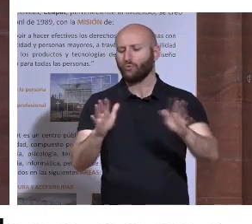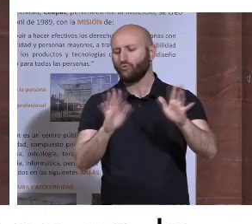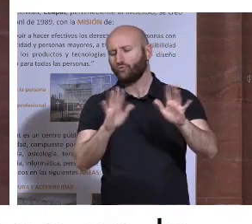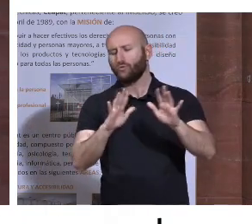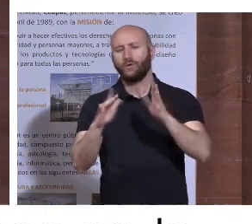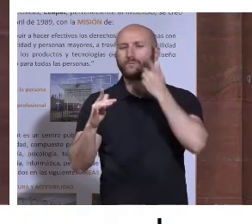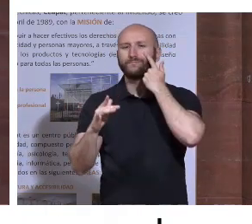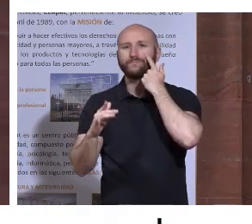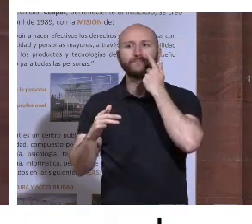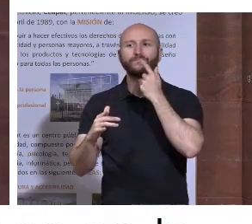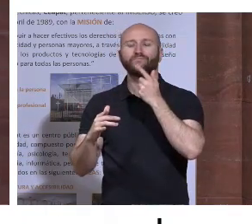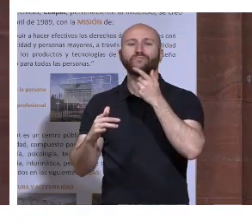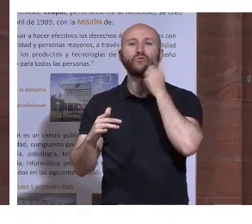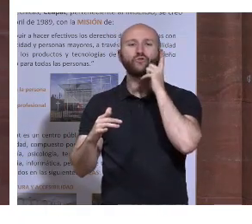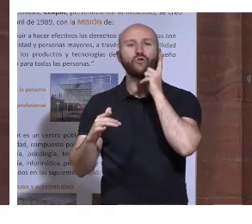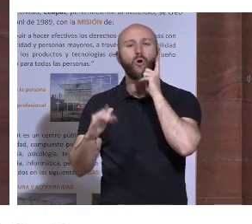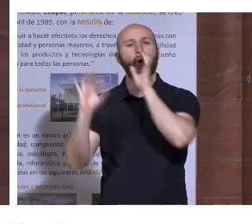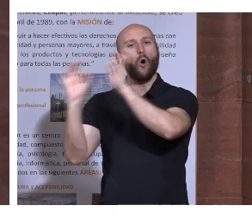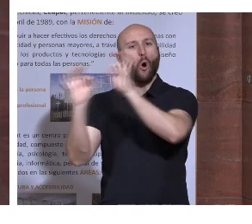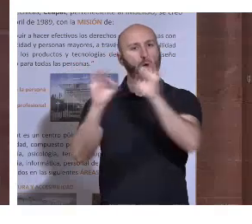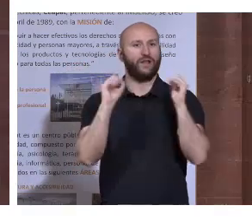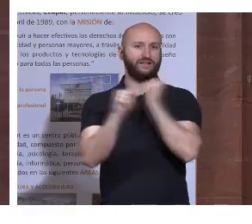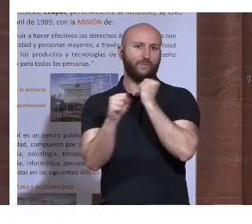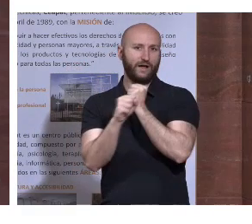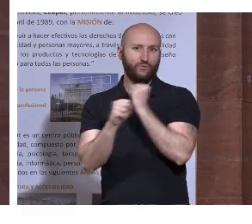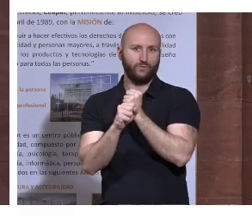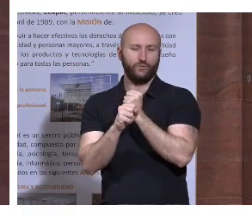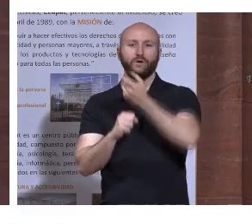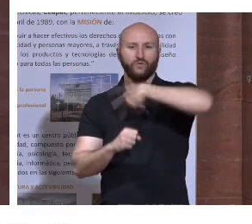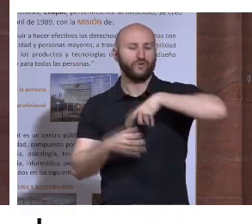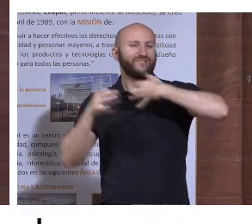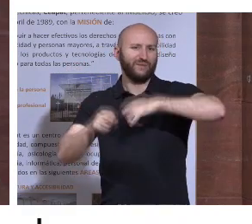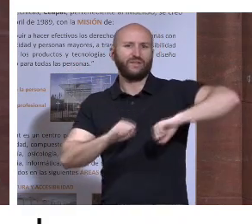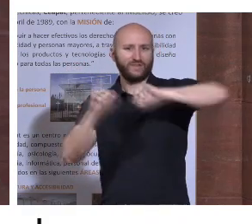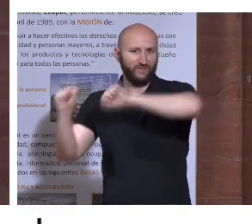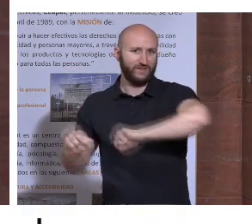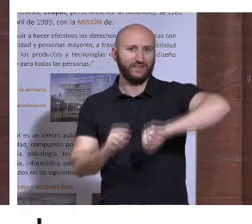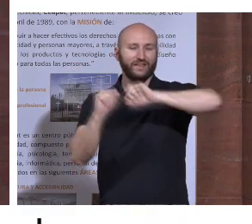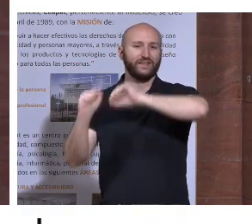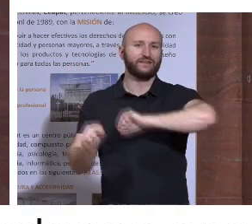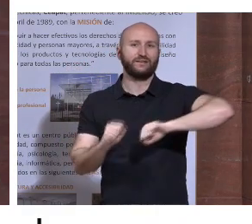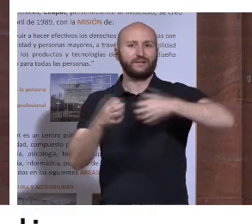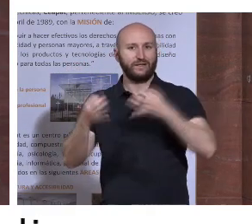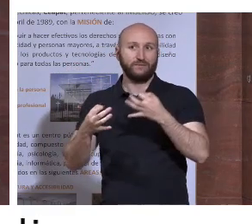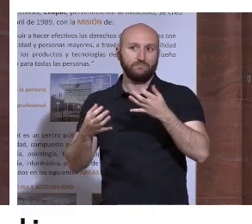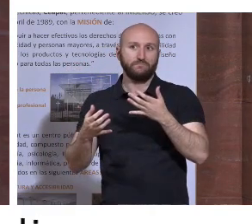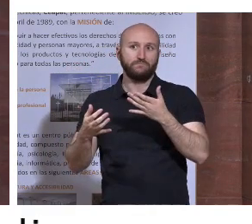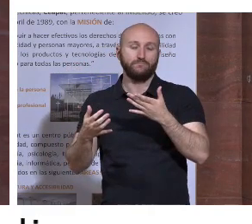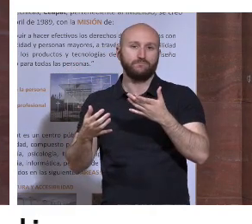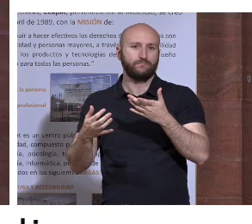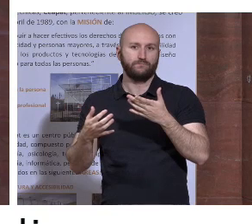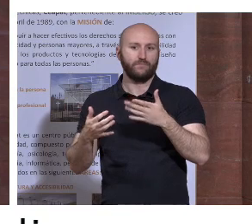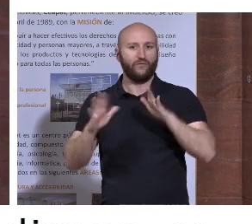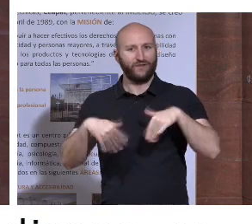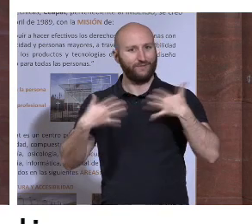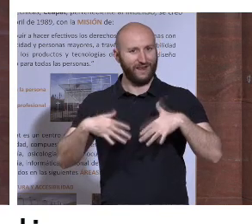centrarnos. Se trataba de ordenar ese trabajo, nosotros siempre defendimos y creo que me alegro, vamos, que todos nos